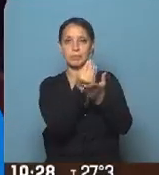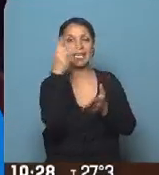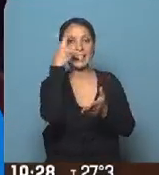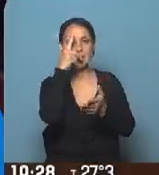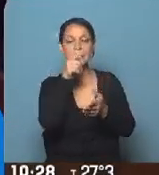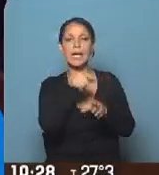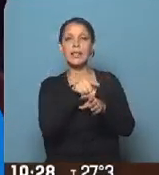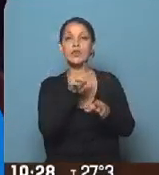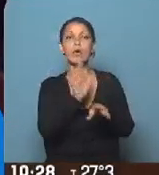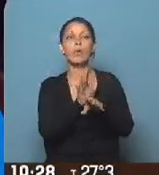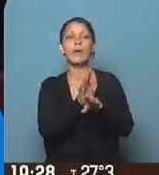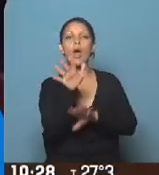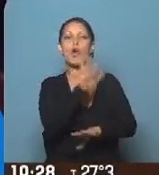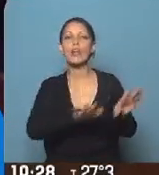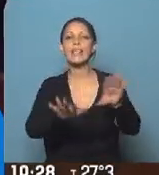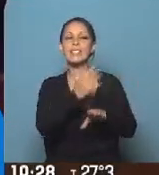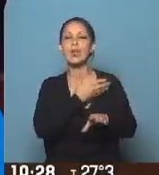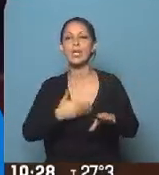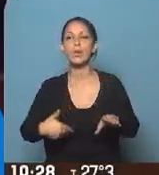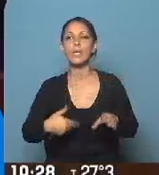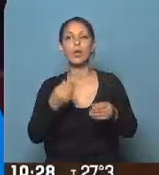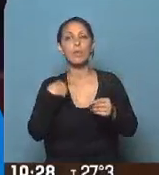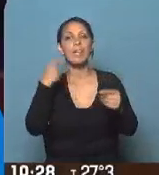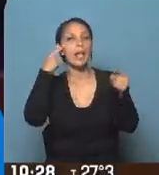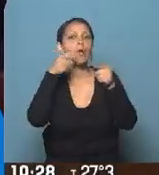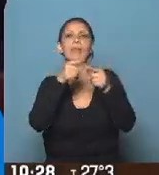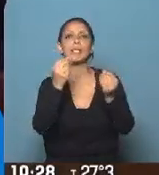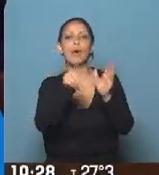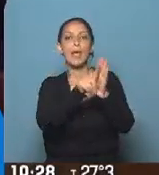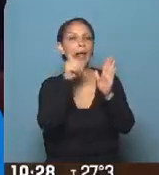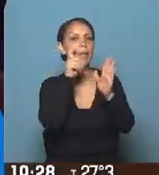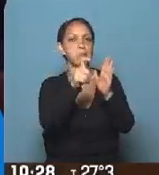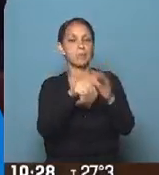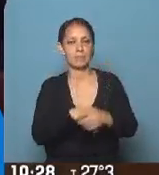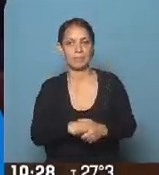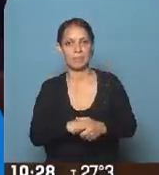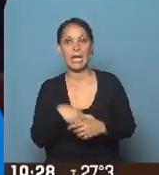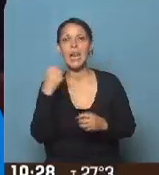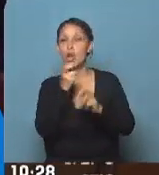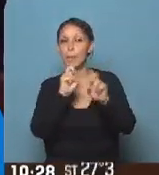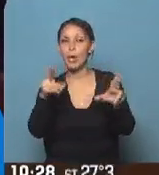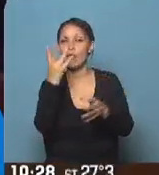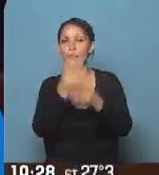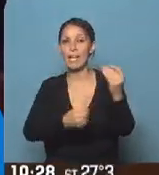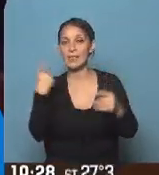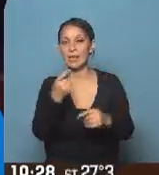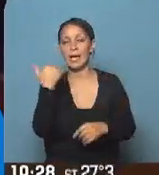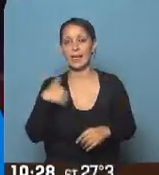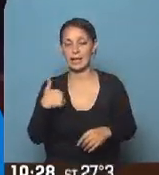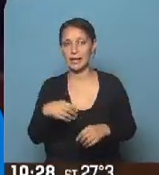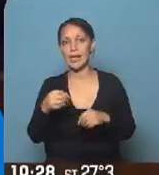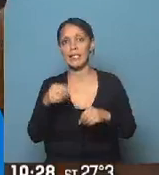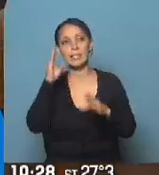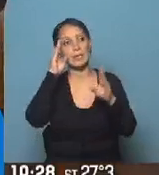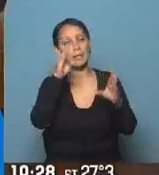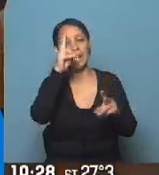el gobierno para delinquir, y lo peor que nos había pasado había sido tratarlos como políticos. Este sistema que hoy